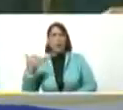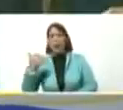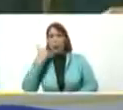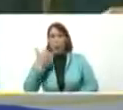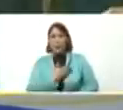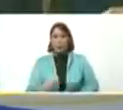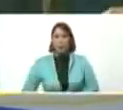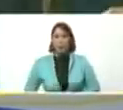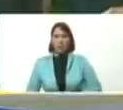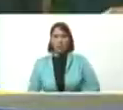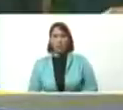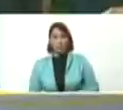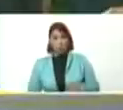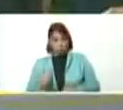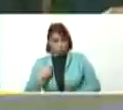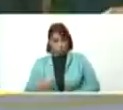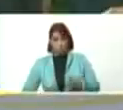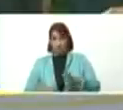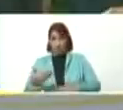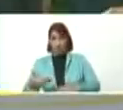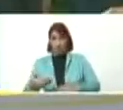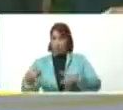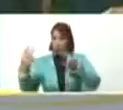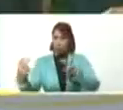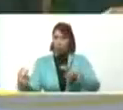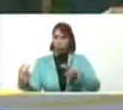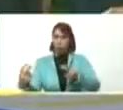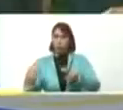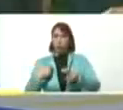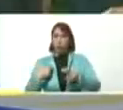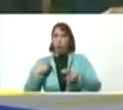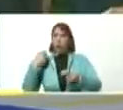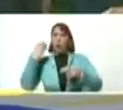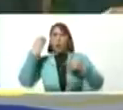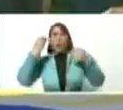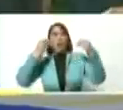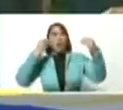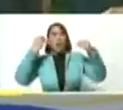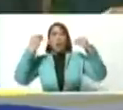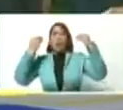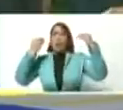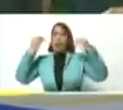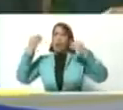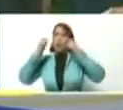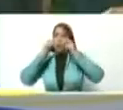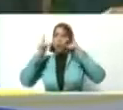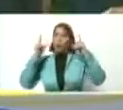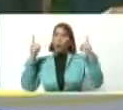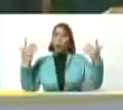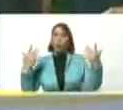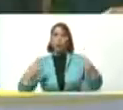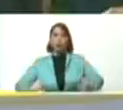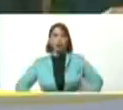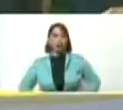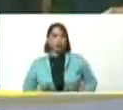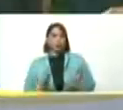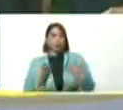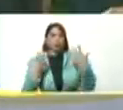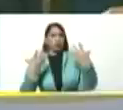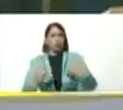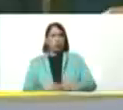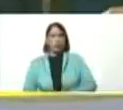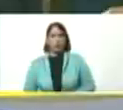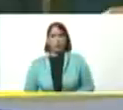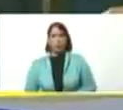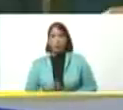Yo salí de esa entrevista levitando, levitando, emocionado.